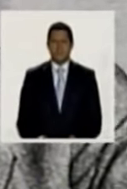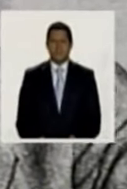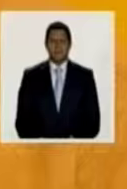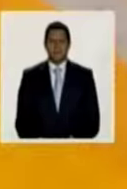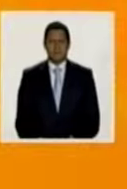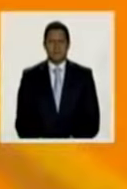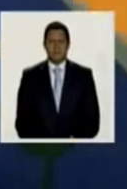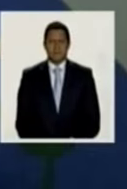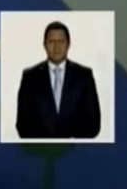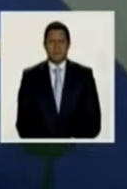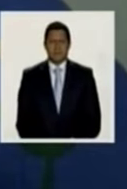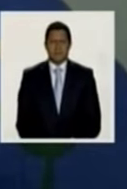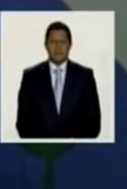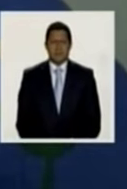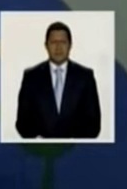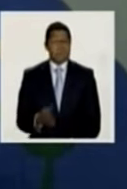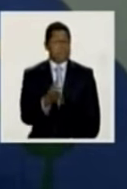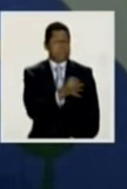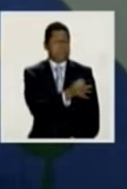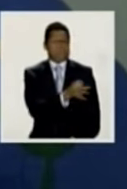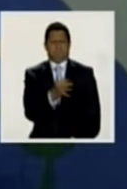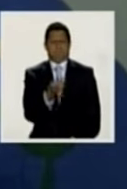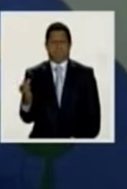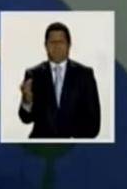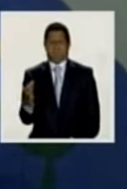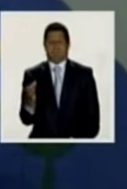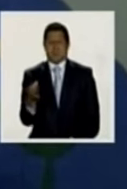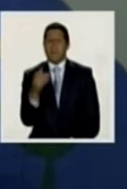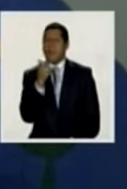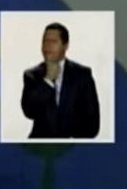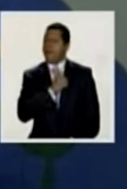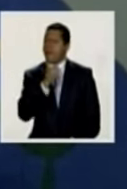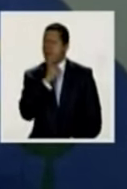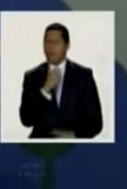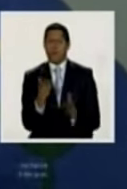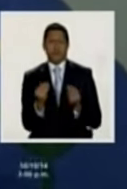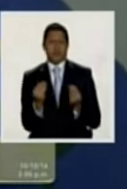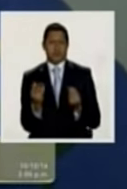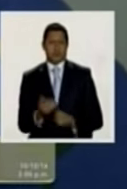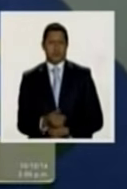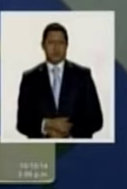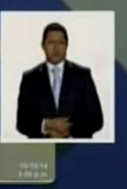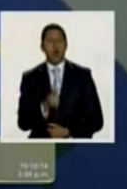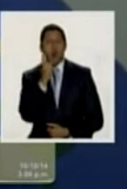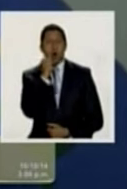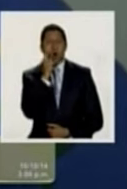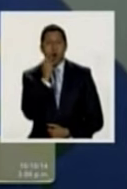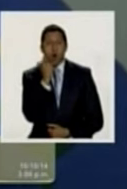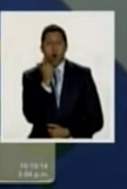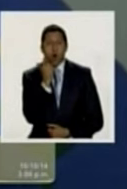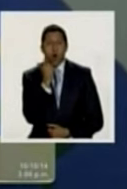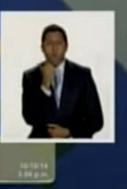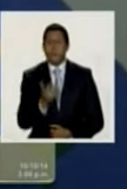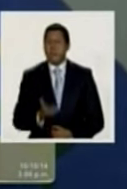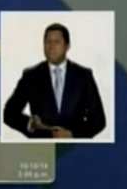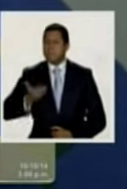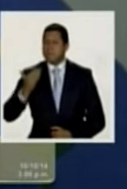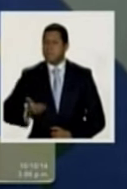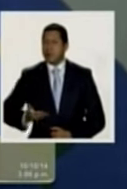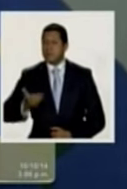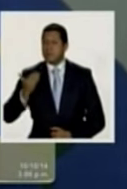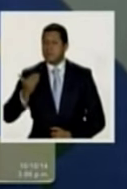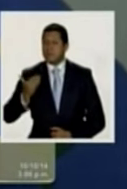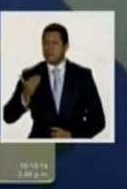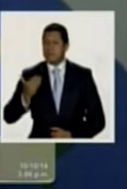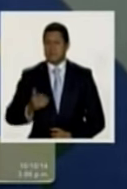Excelente y además tolerante. era un hombre tan importante desde el